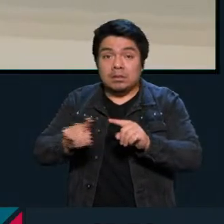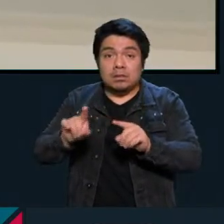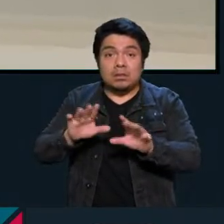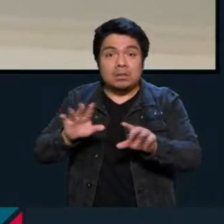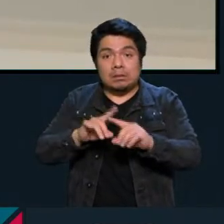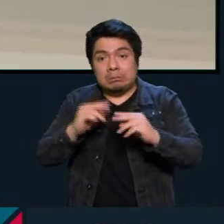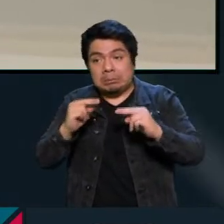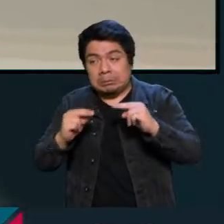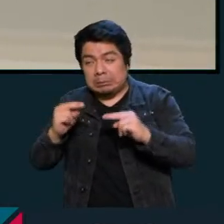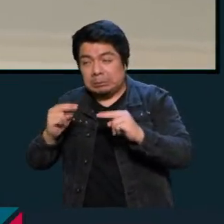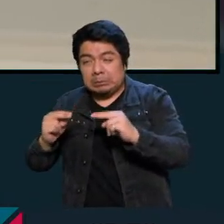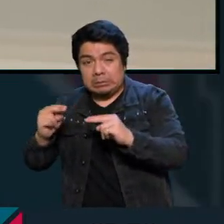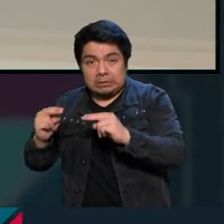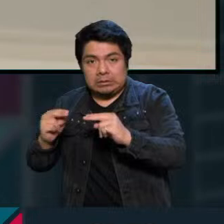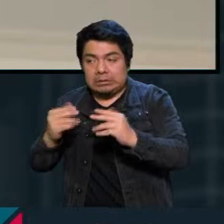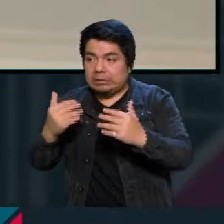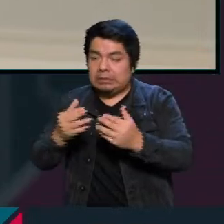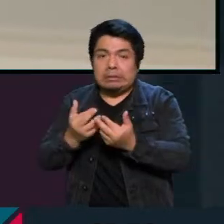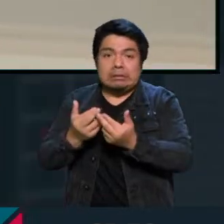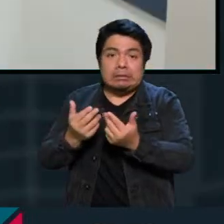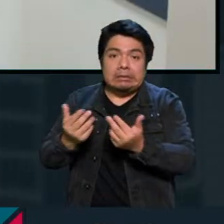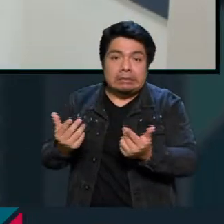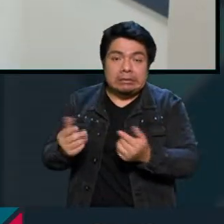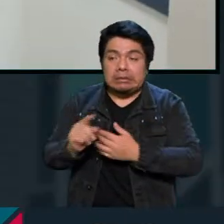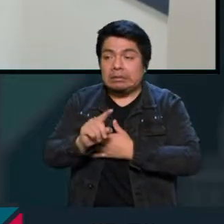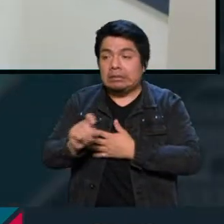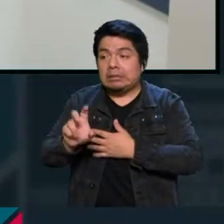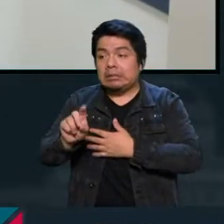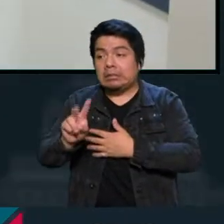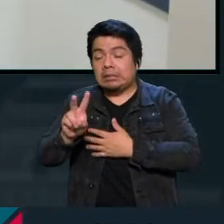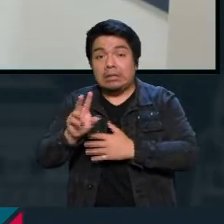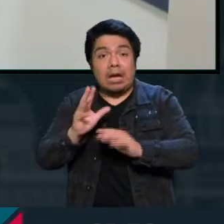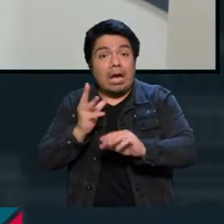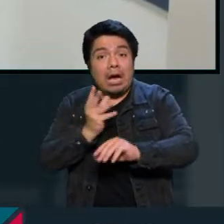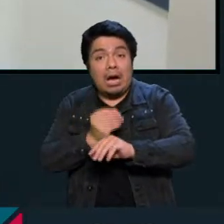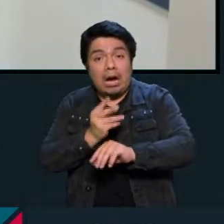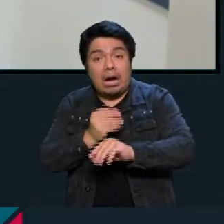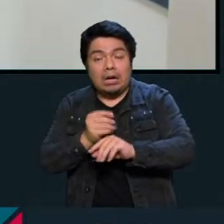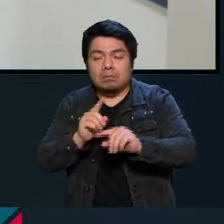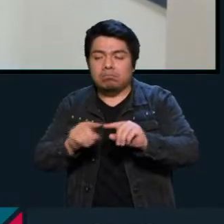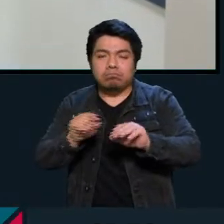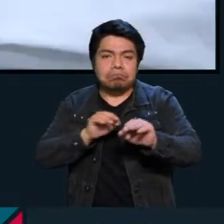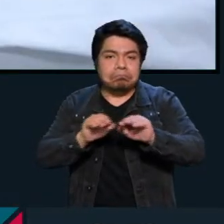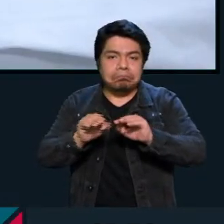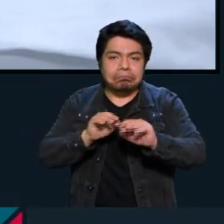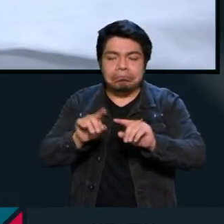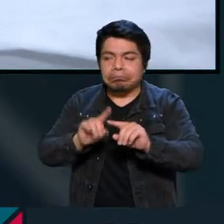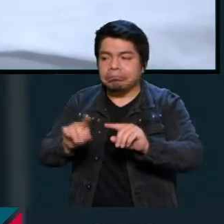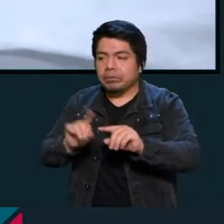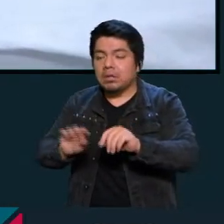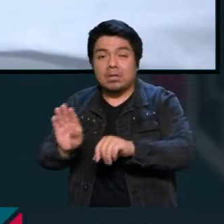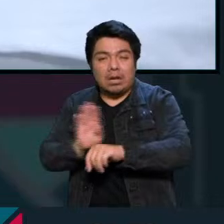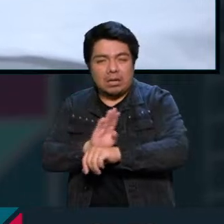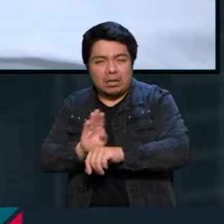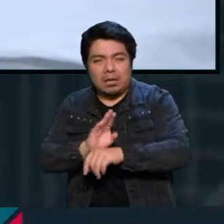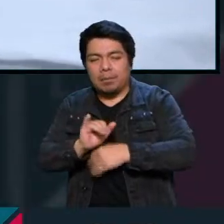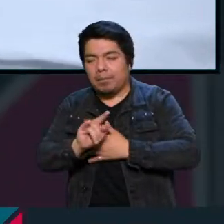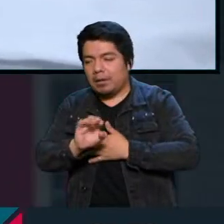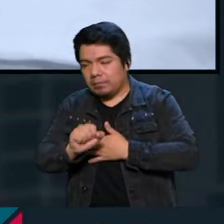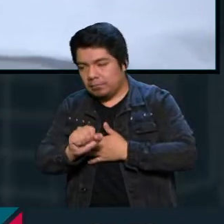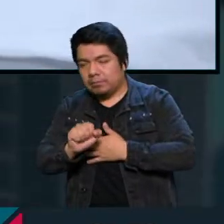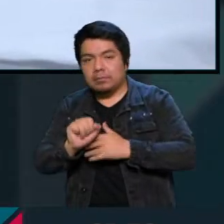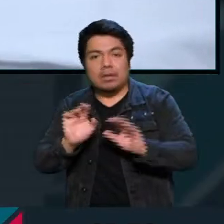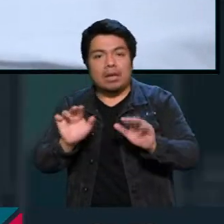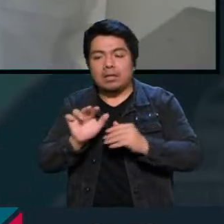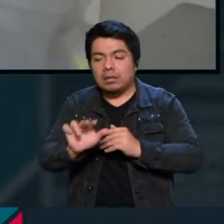todos los niveles desmanteladas, ya 132 se han remodelado, se están trabajando a través del IMSS Bienestar. La administración va a cerrar con 18